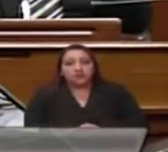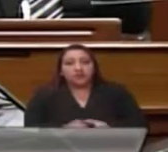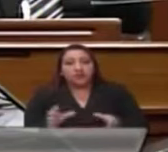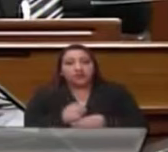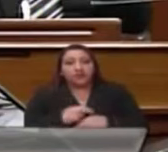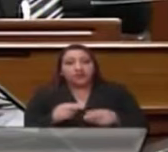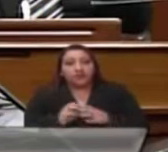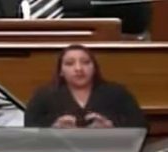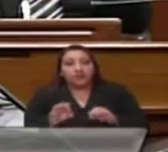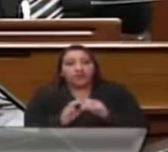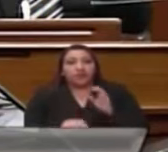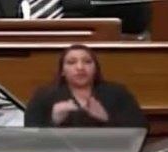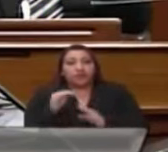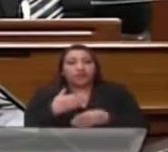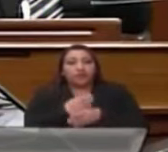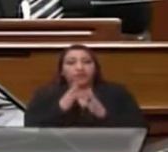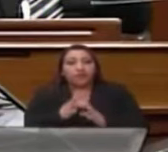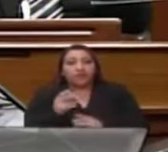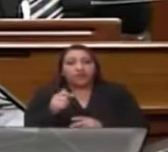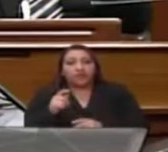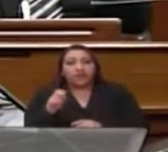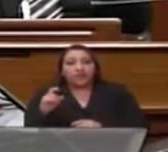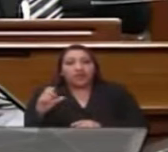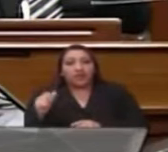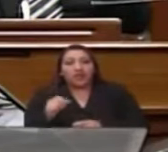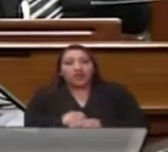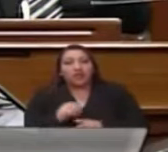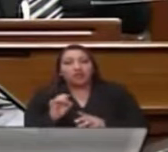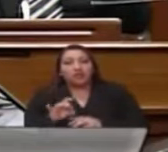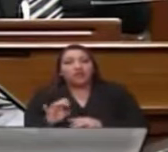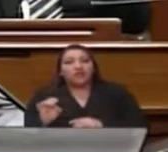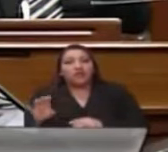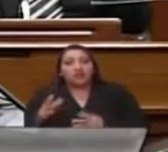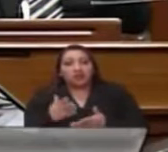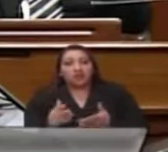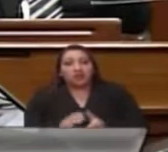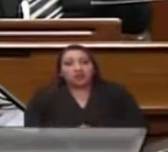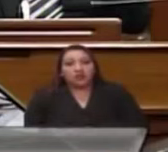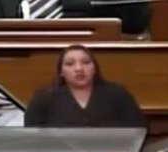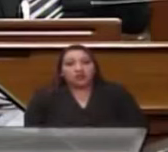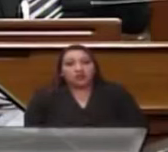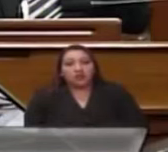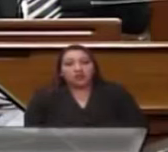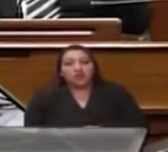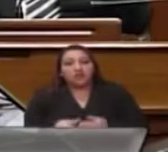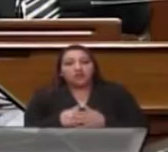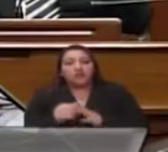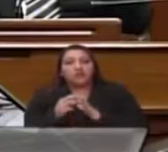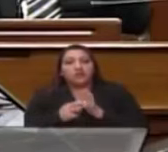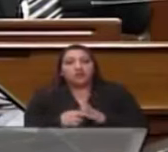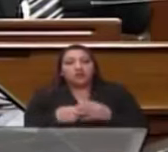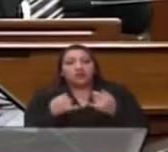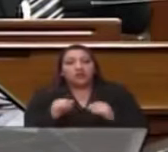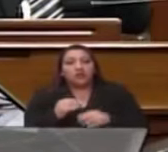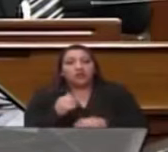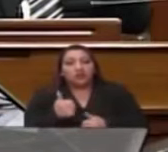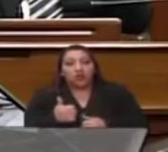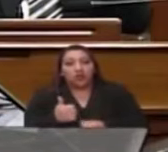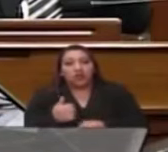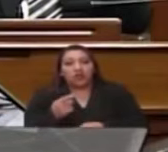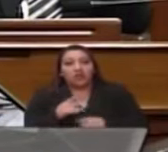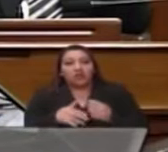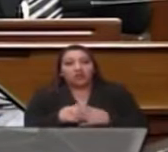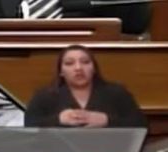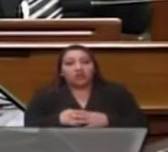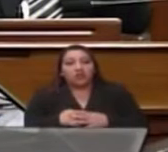los niveles más altos de formación artística en sus diversas especialidades, en el marco de un programa formativo adecuado a